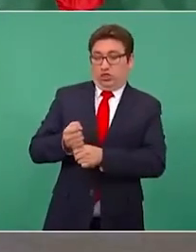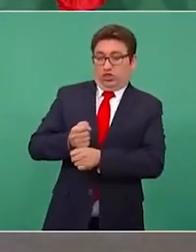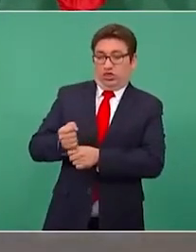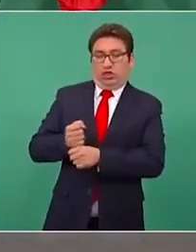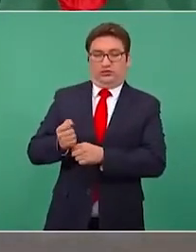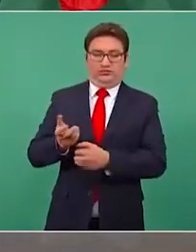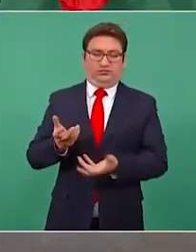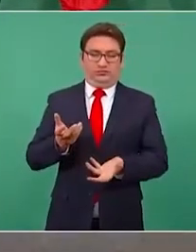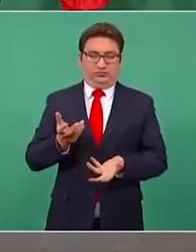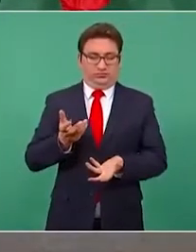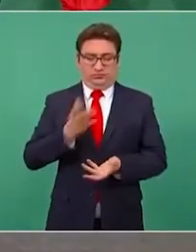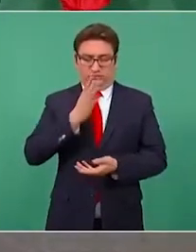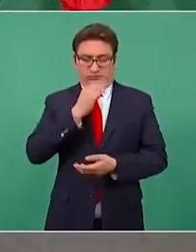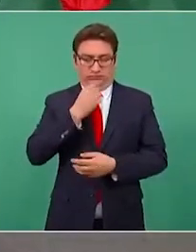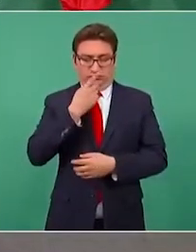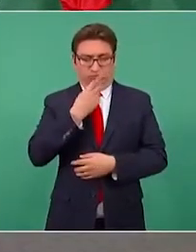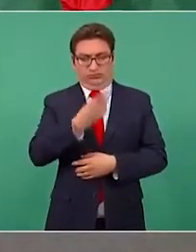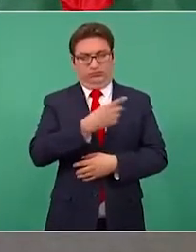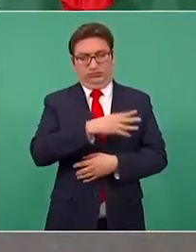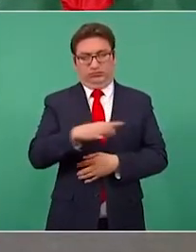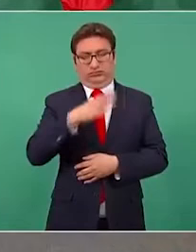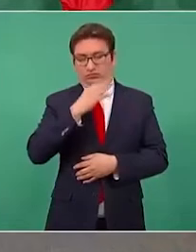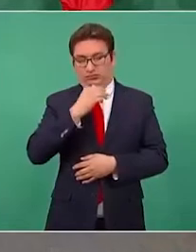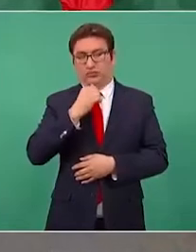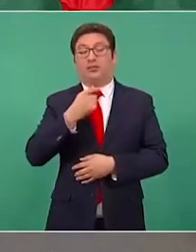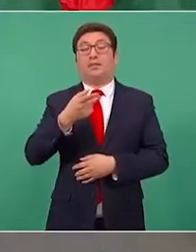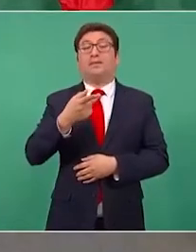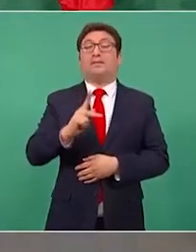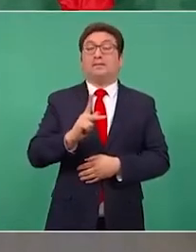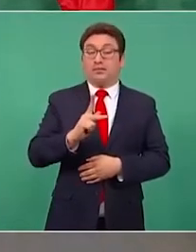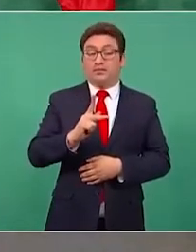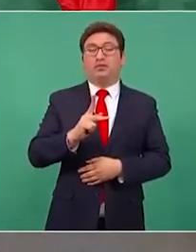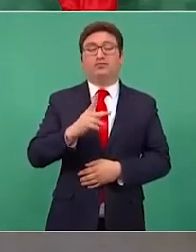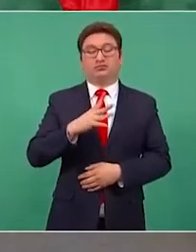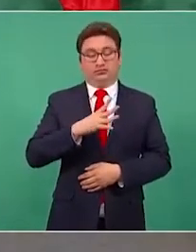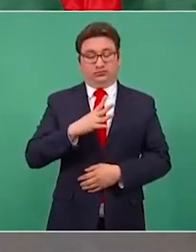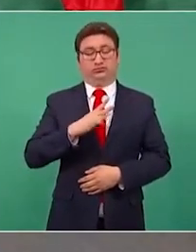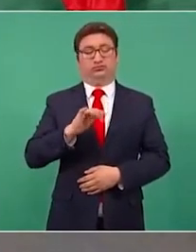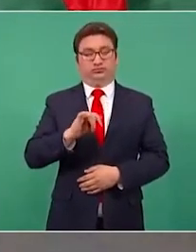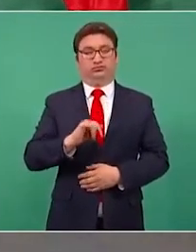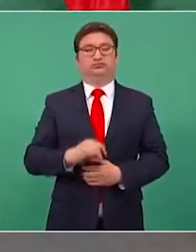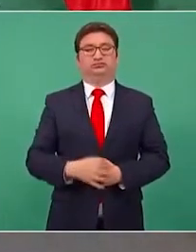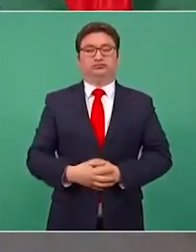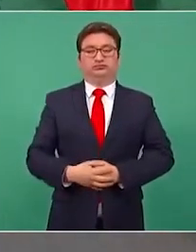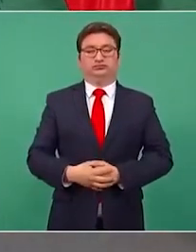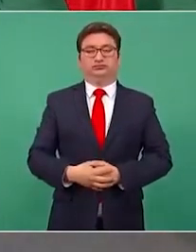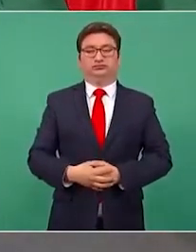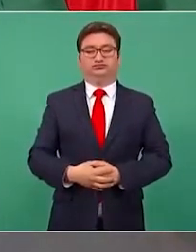eso están detenidos, pero sí hay